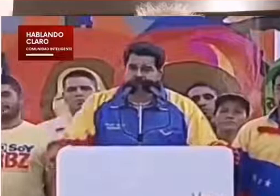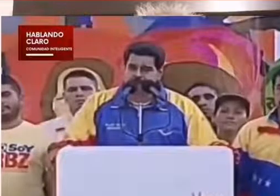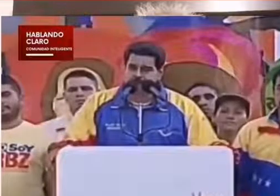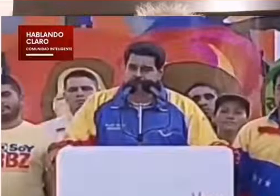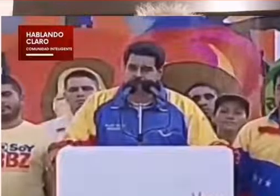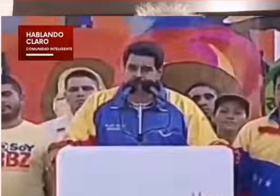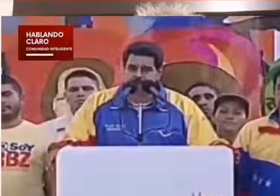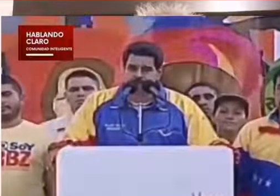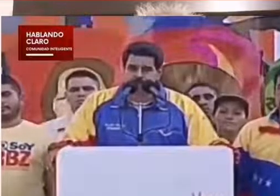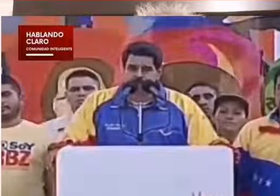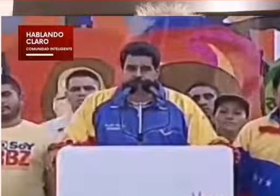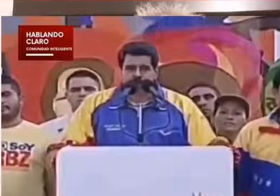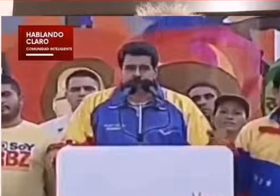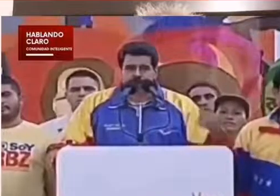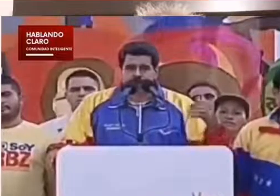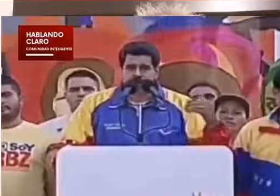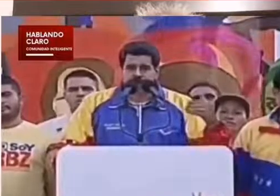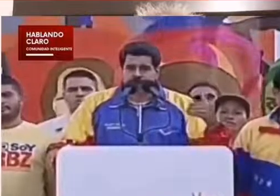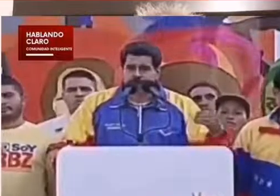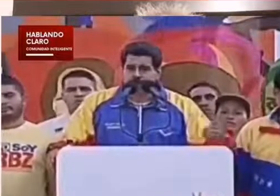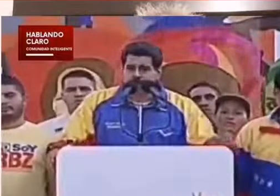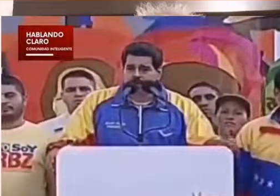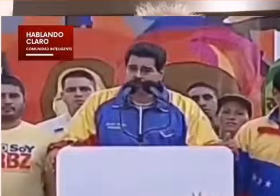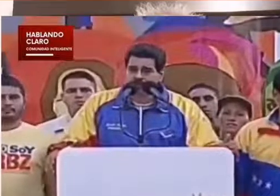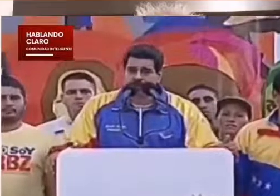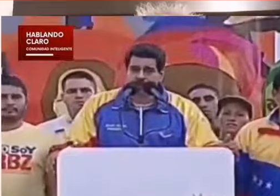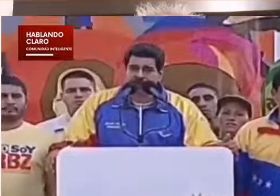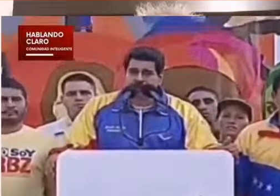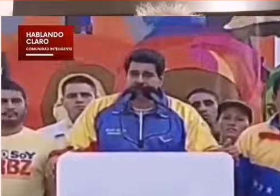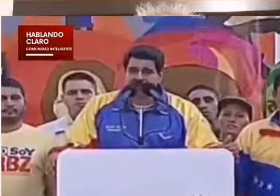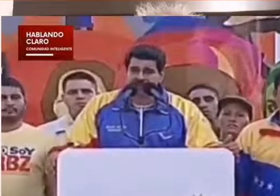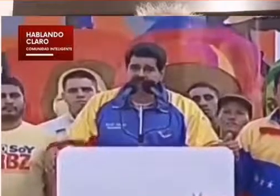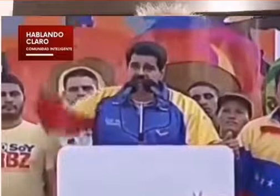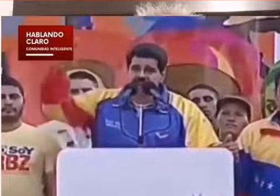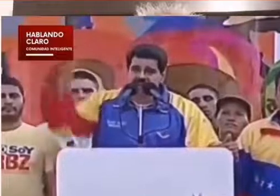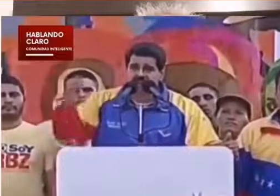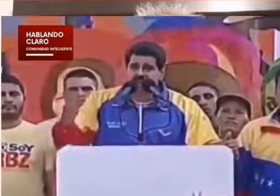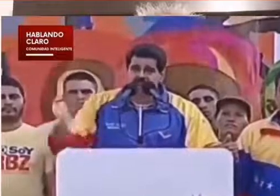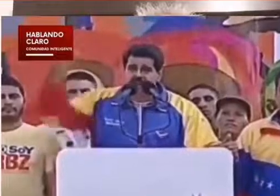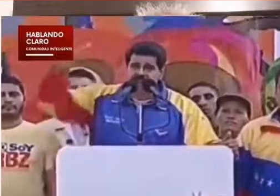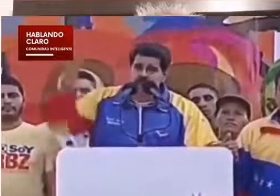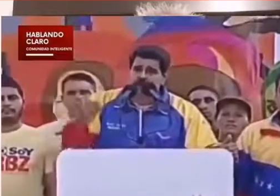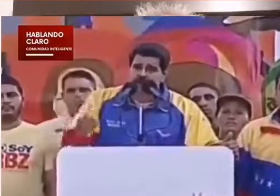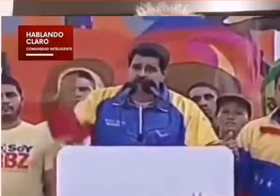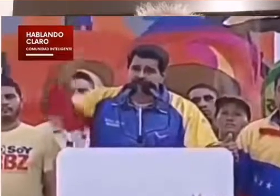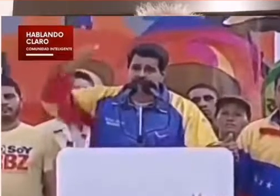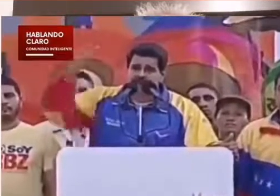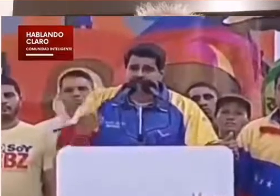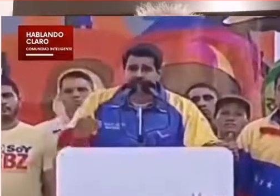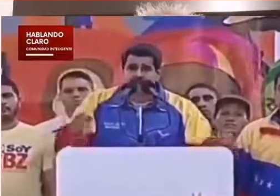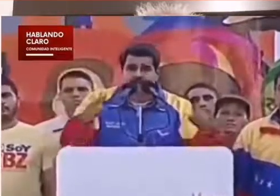Venezuela. Joe Biden llegó y lo primero que hace es agredir a Venezuela y